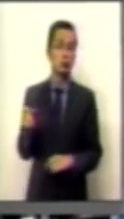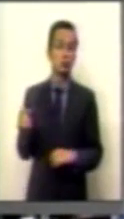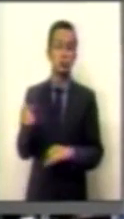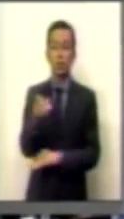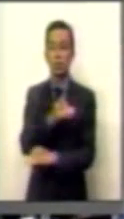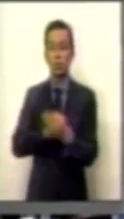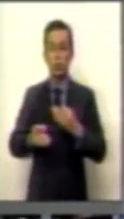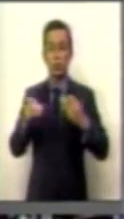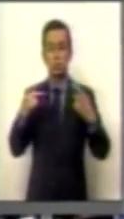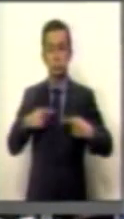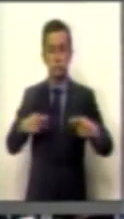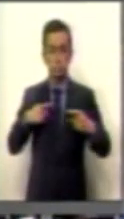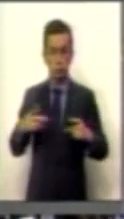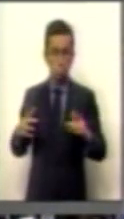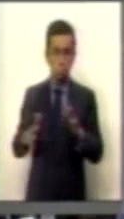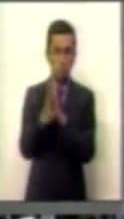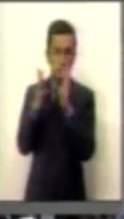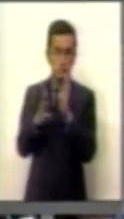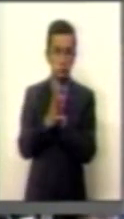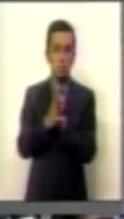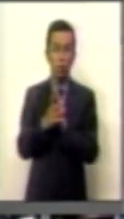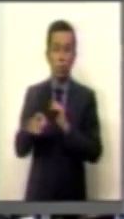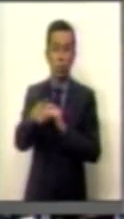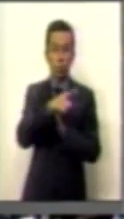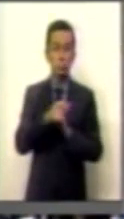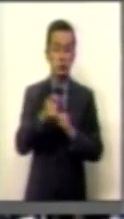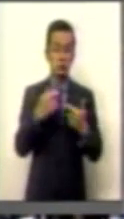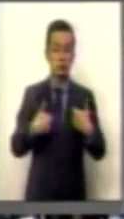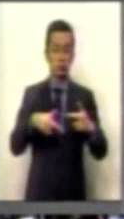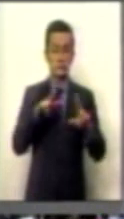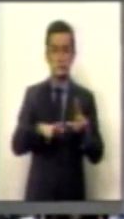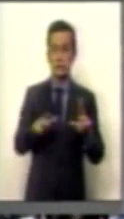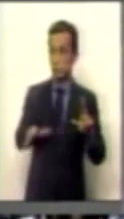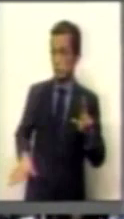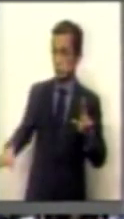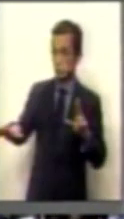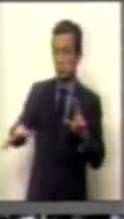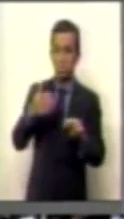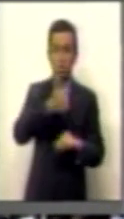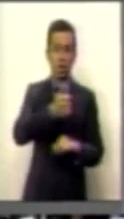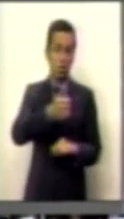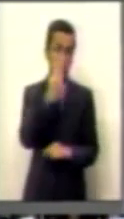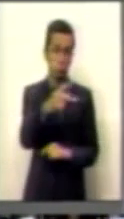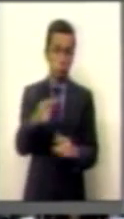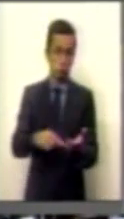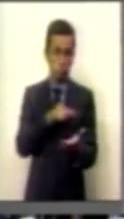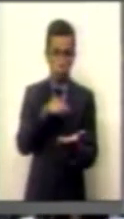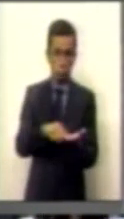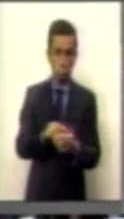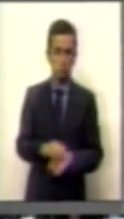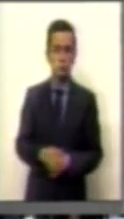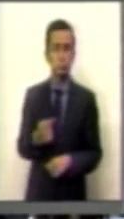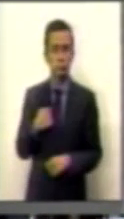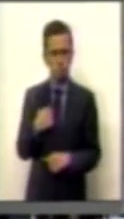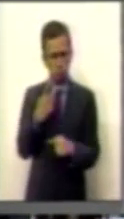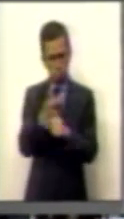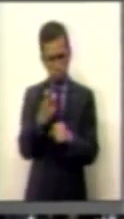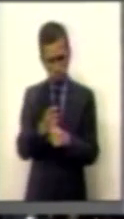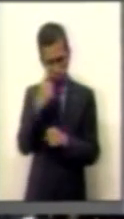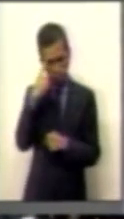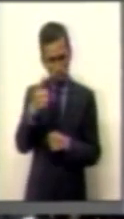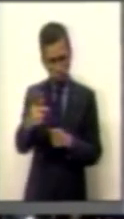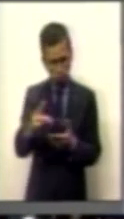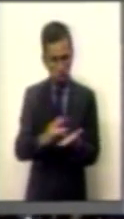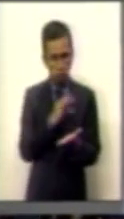aquellas personas que ustedes representan desde sus distritos, desde cada uno de sus distritos. Yo los invito a que apoyen esta